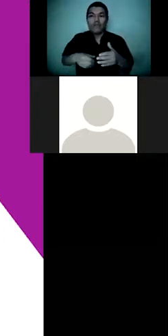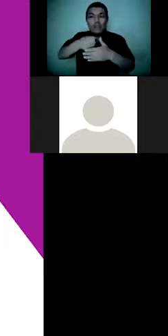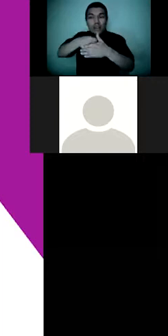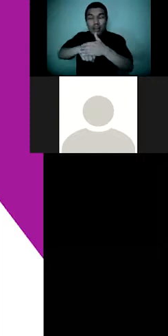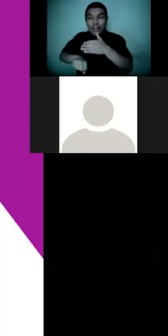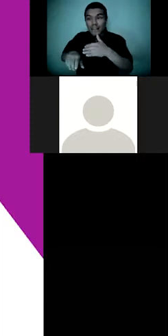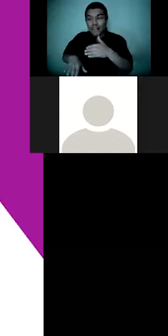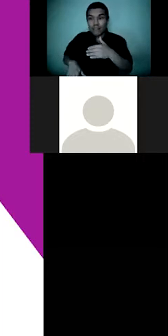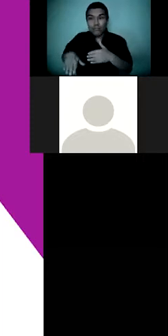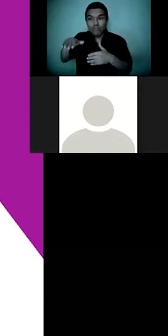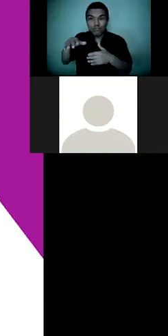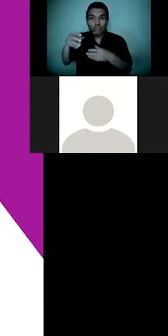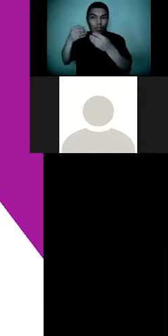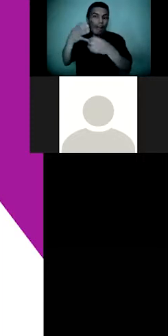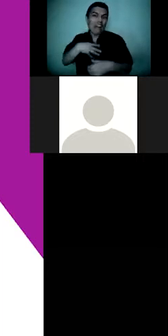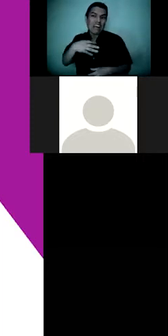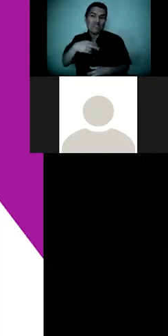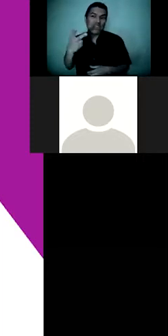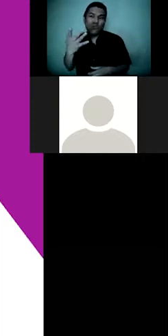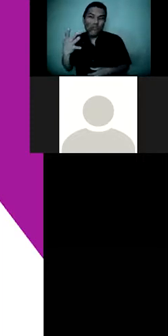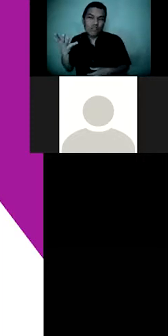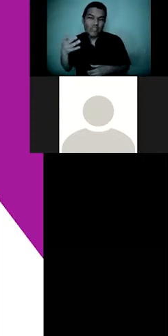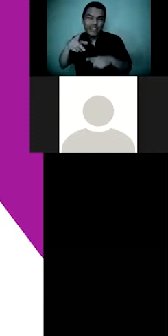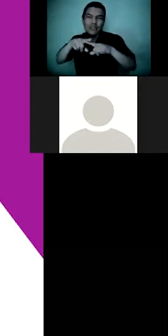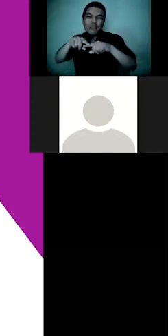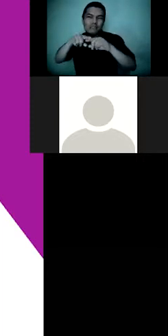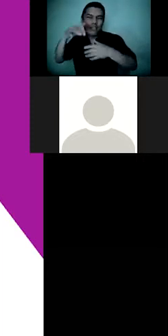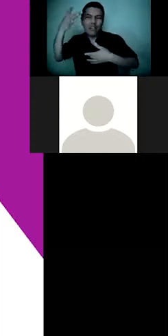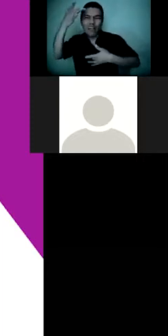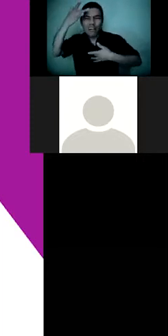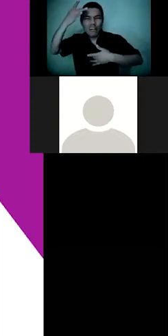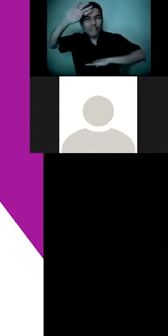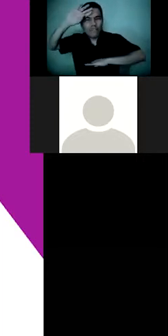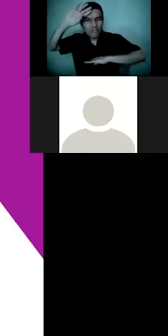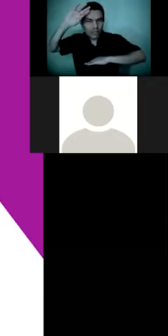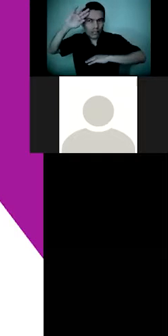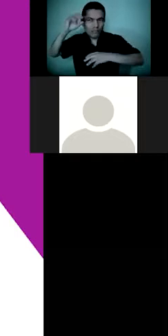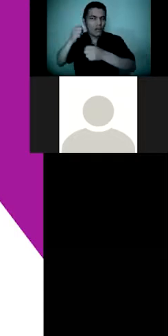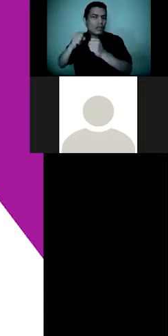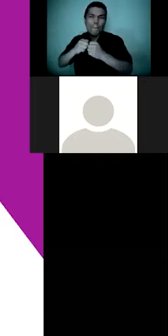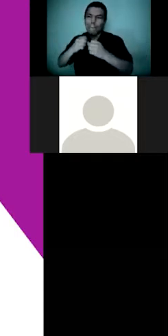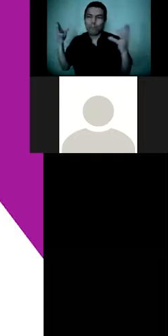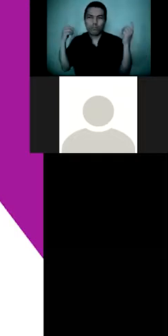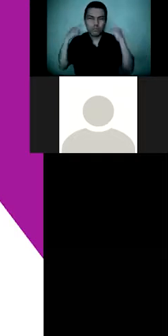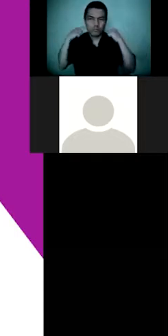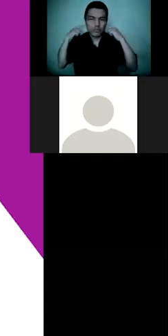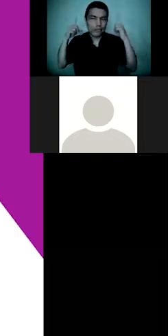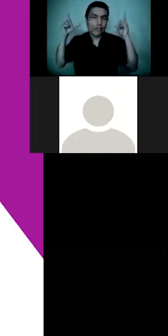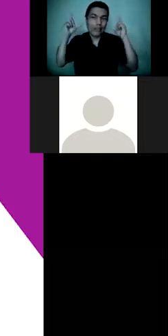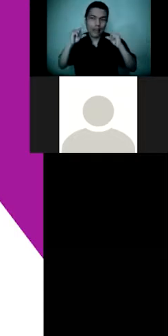por diferentes razones. Pueden haber nacido o puede haber nacido oyente y a los 4, 2, 3 años se enfermó de